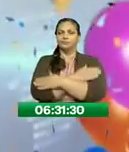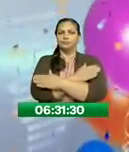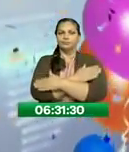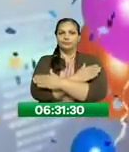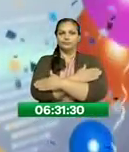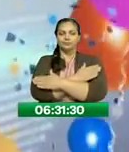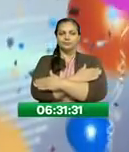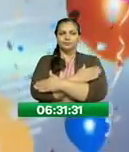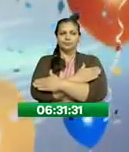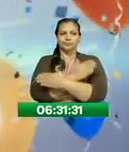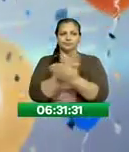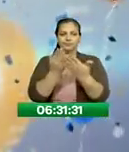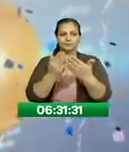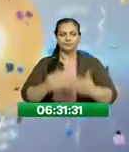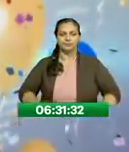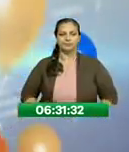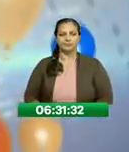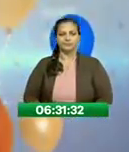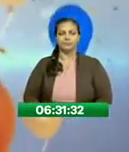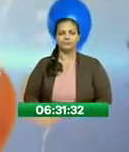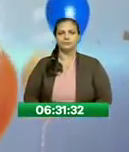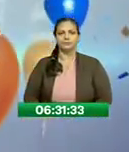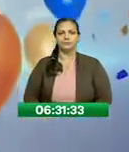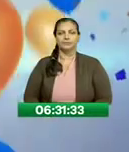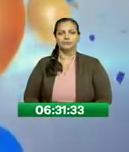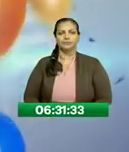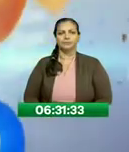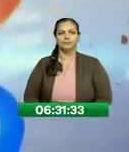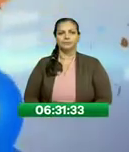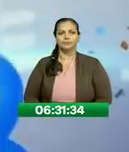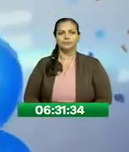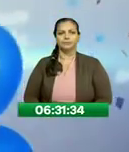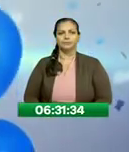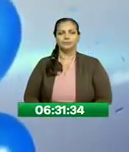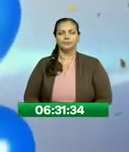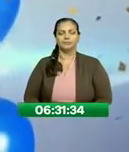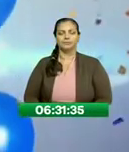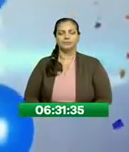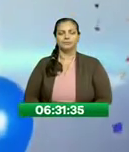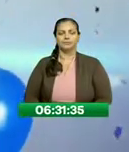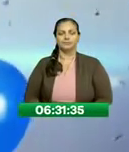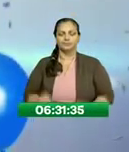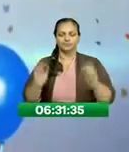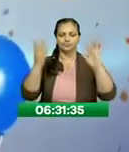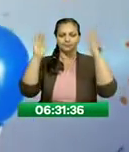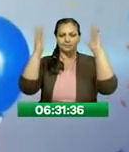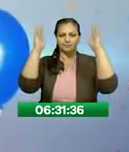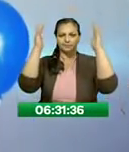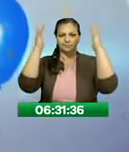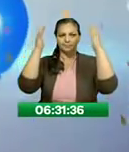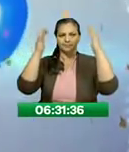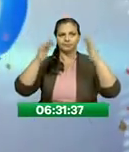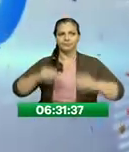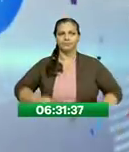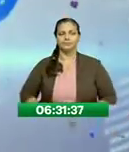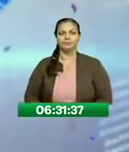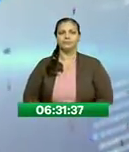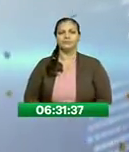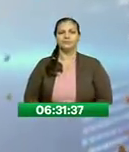Oiga, Morondón, suenan los torpedos como tú no tienes idea. ¡Eso! ¡Que viva! Con su pistola.